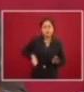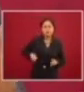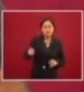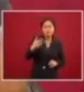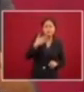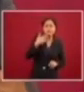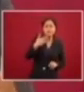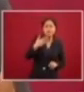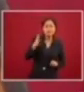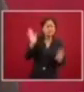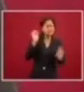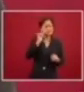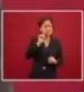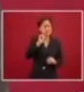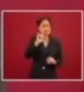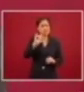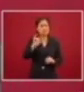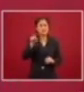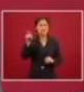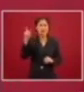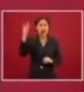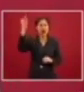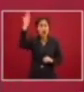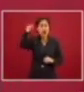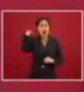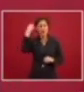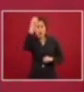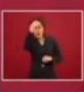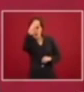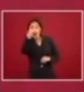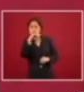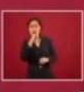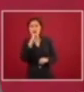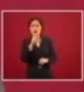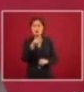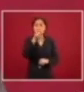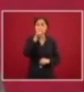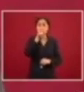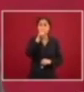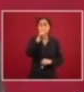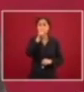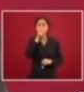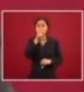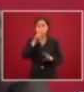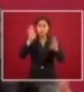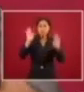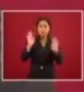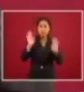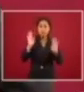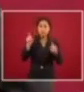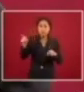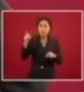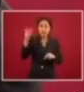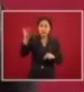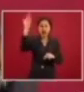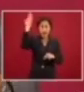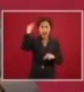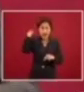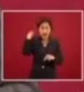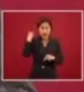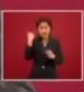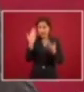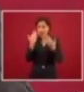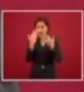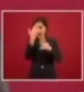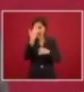otros incluso con menos cualidades deportivas opinaban en